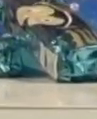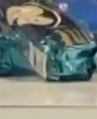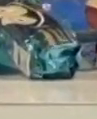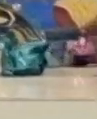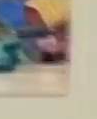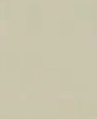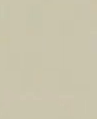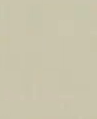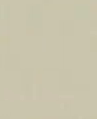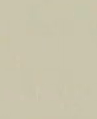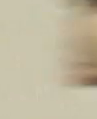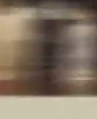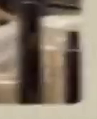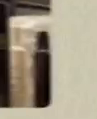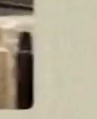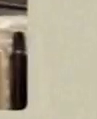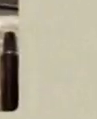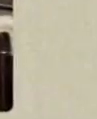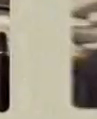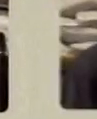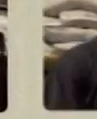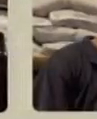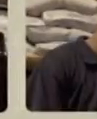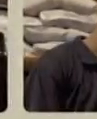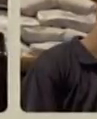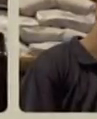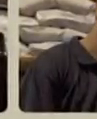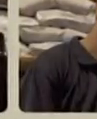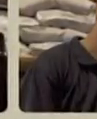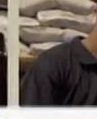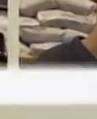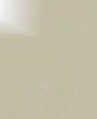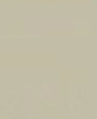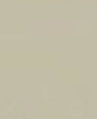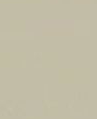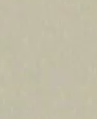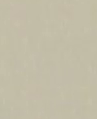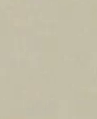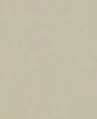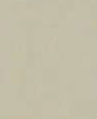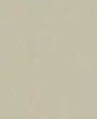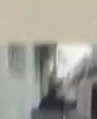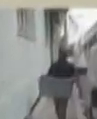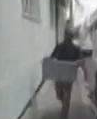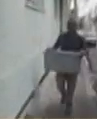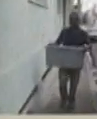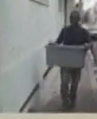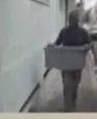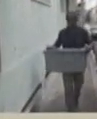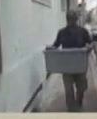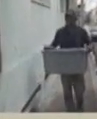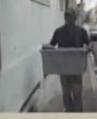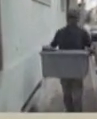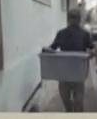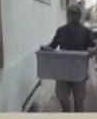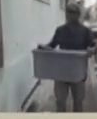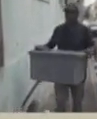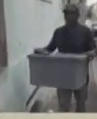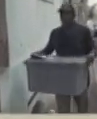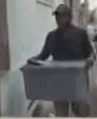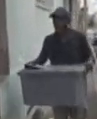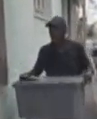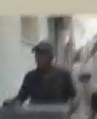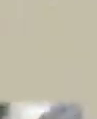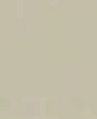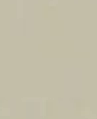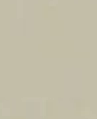Contamos con la tecnología y el equipo profesional capaz de complacer al cliente más exigente. Te ofrecemos varios incentivos y